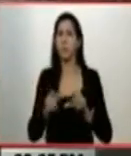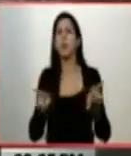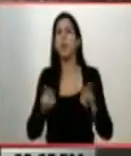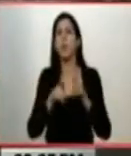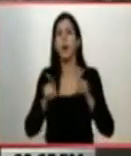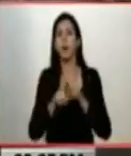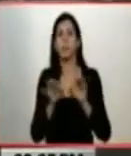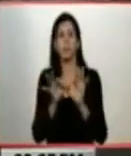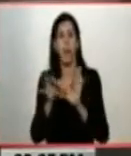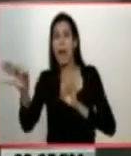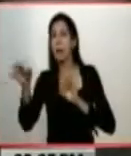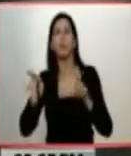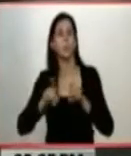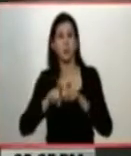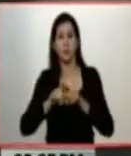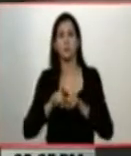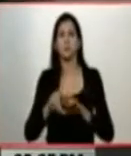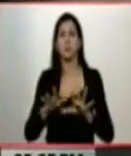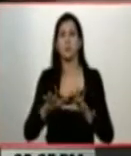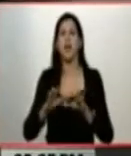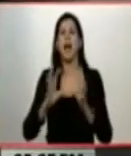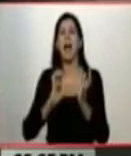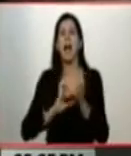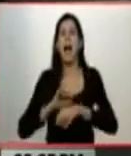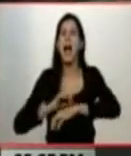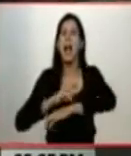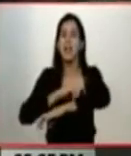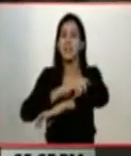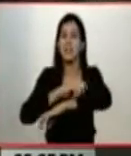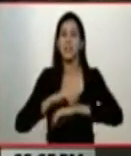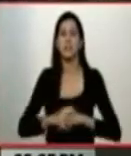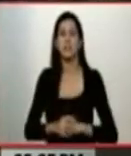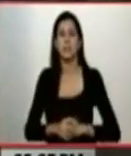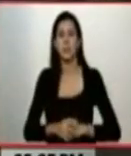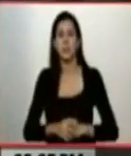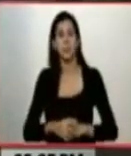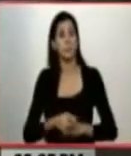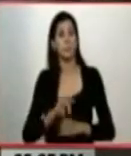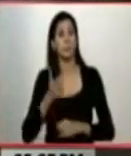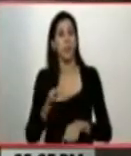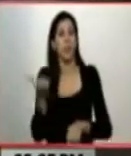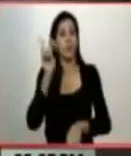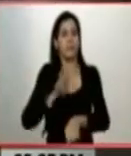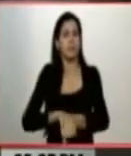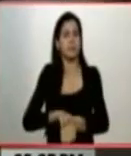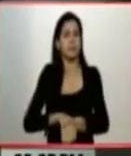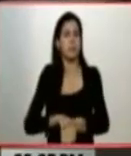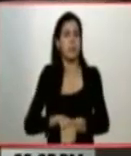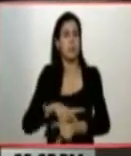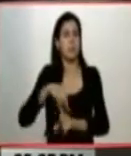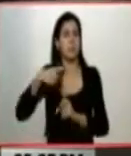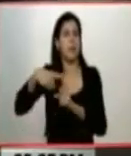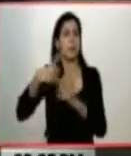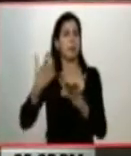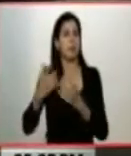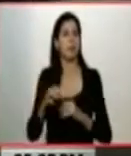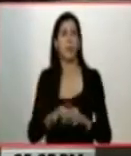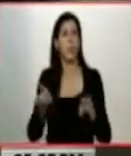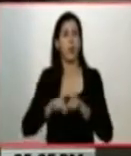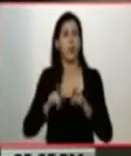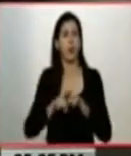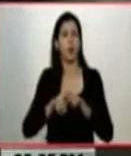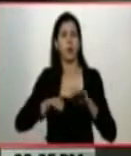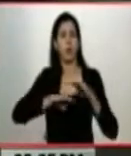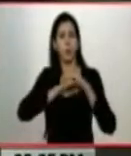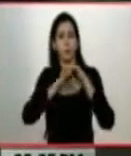mismas dimensiones del distribuidor La Araña. Viaducto que va a ser el doble, dos veces y medio, el tamaño del viaducto que